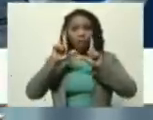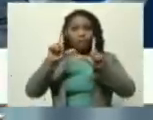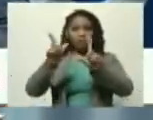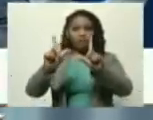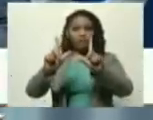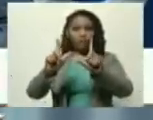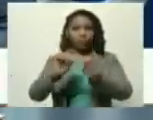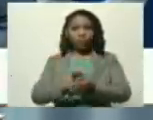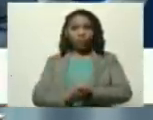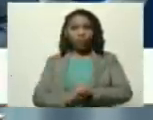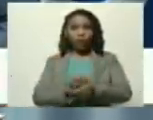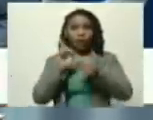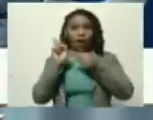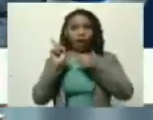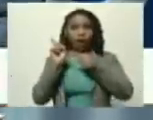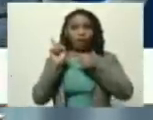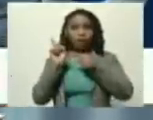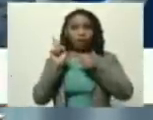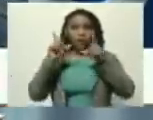televisión